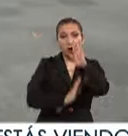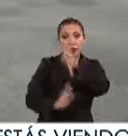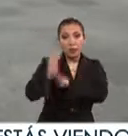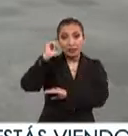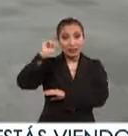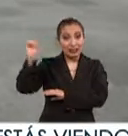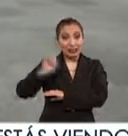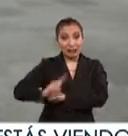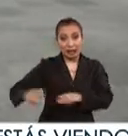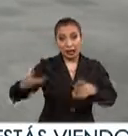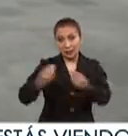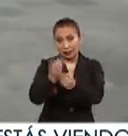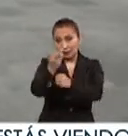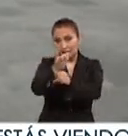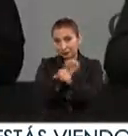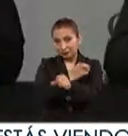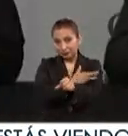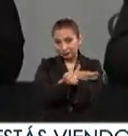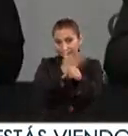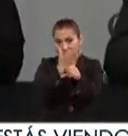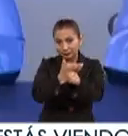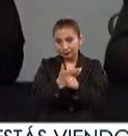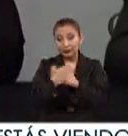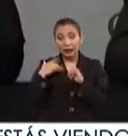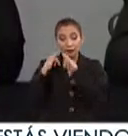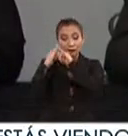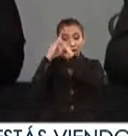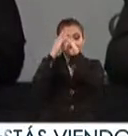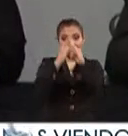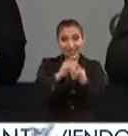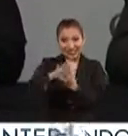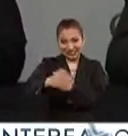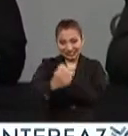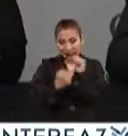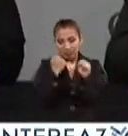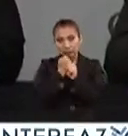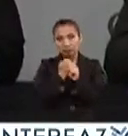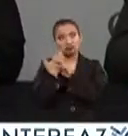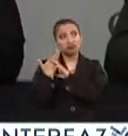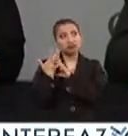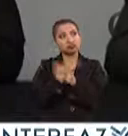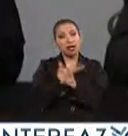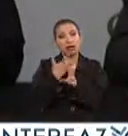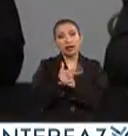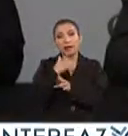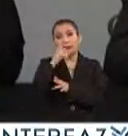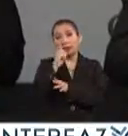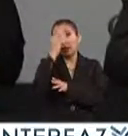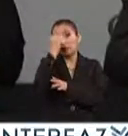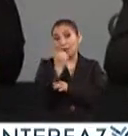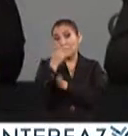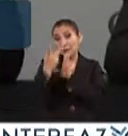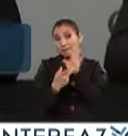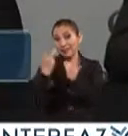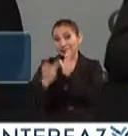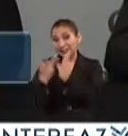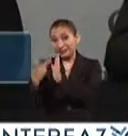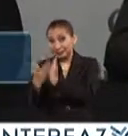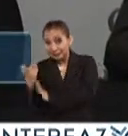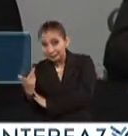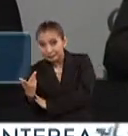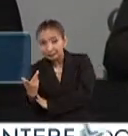y Zacatecas como invitados de honor. La feria este año cumple su 29ª